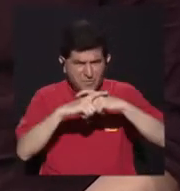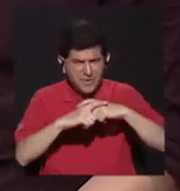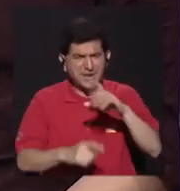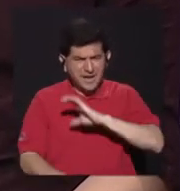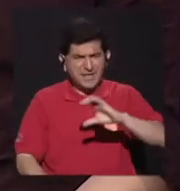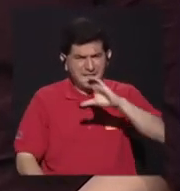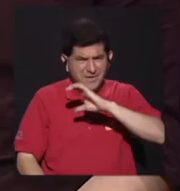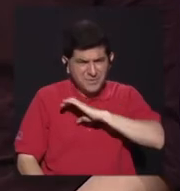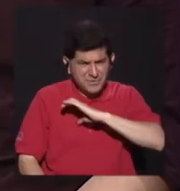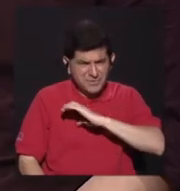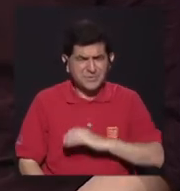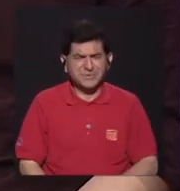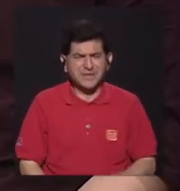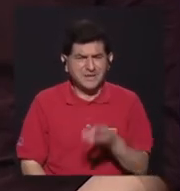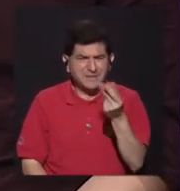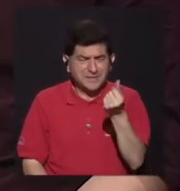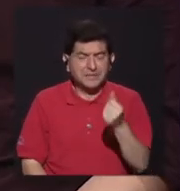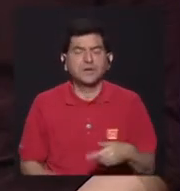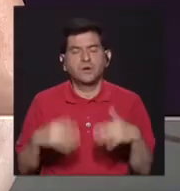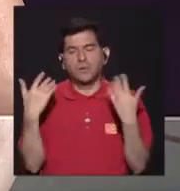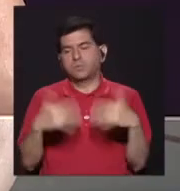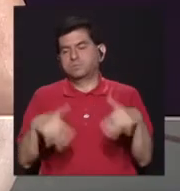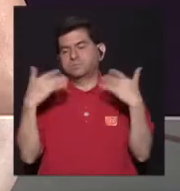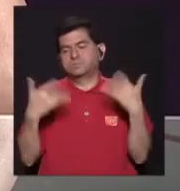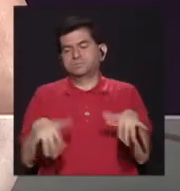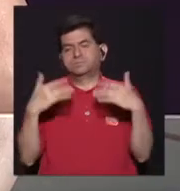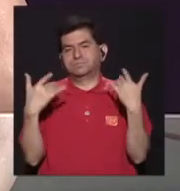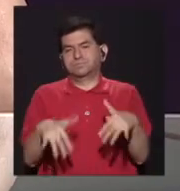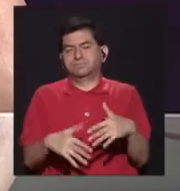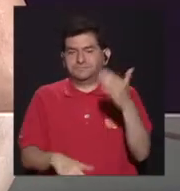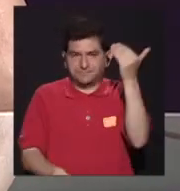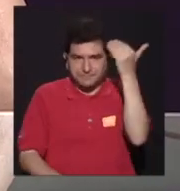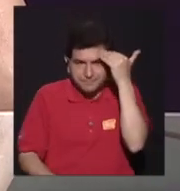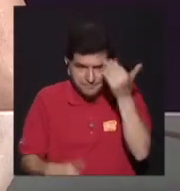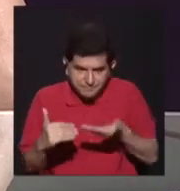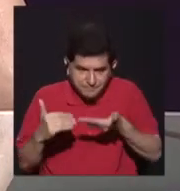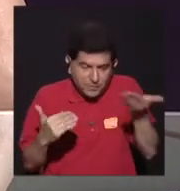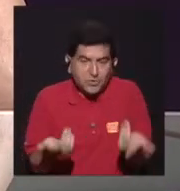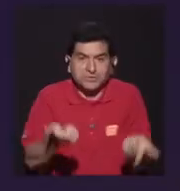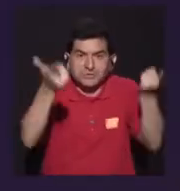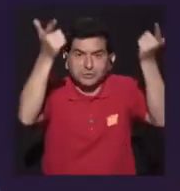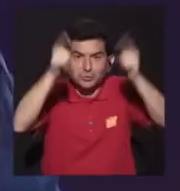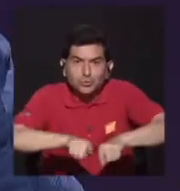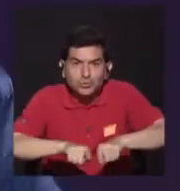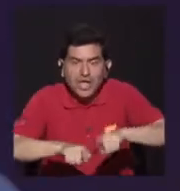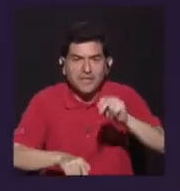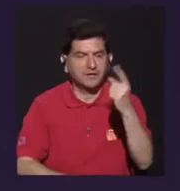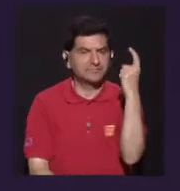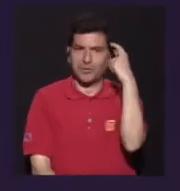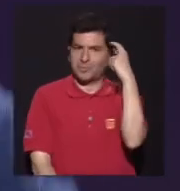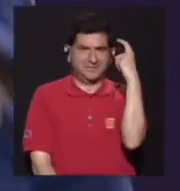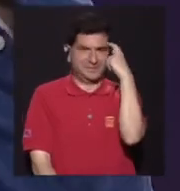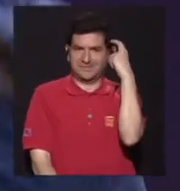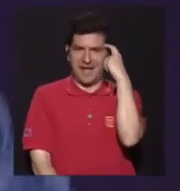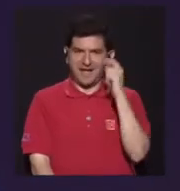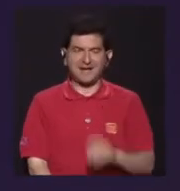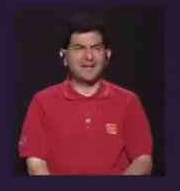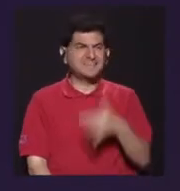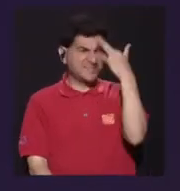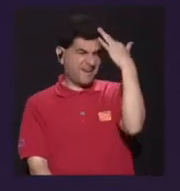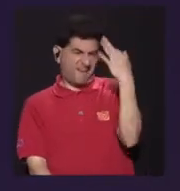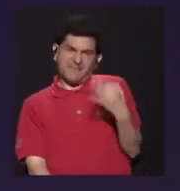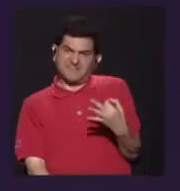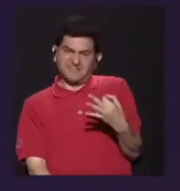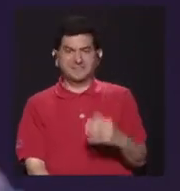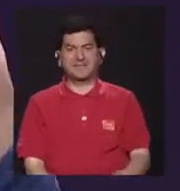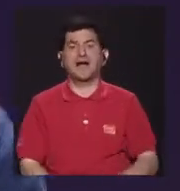César? Bastante complicado. Bastante complicado, y sabiendo que hay cosas que se dan no por pensamiento, sino por una creencia.